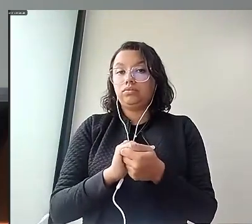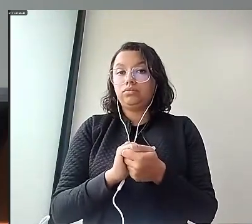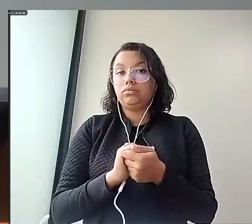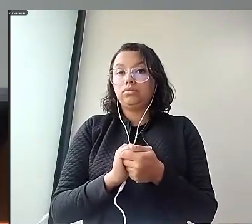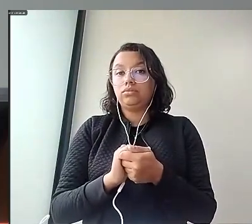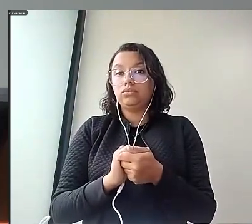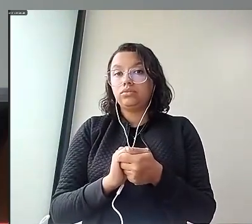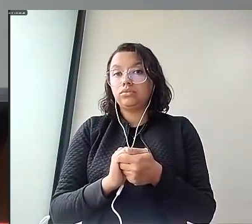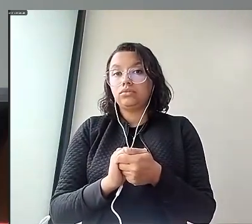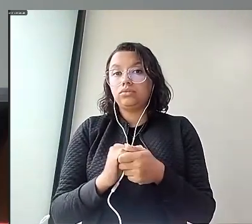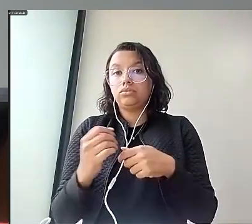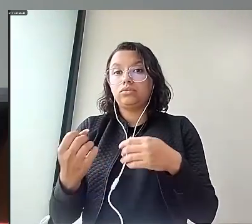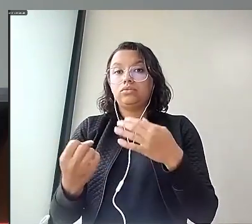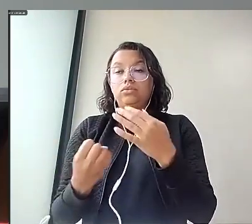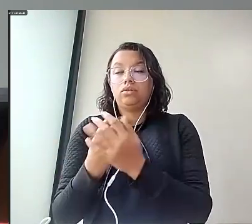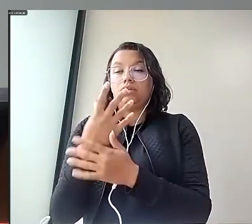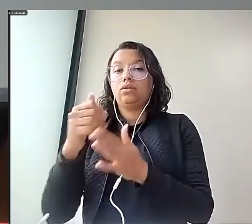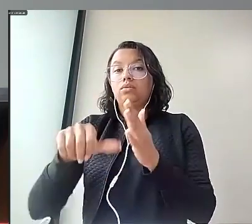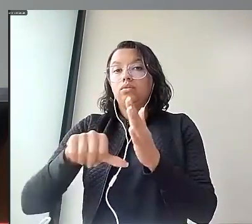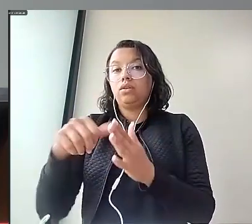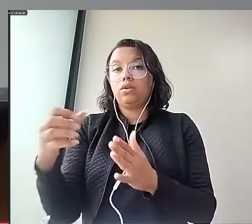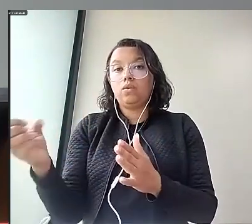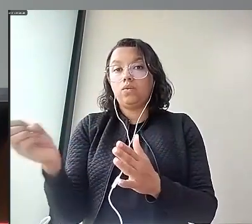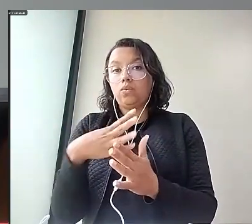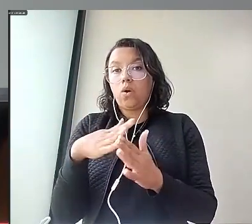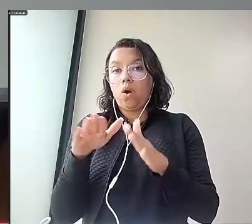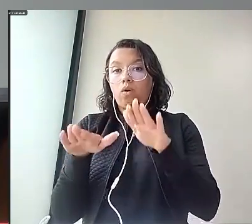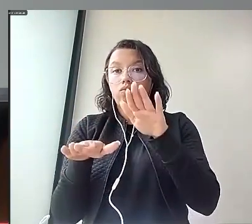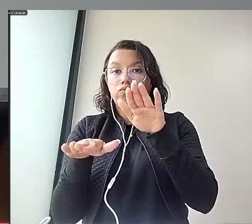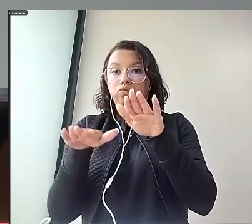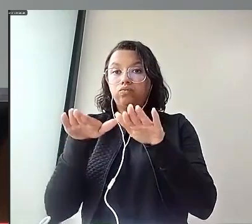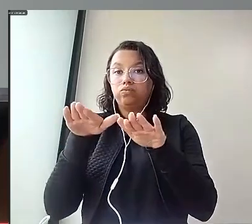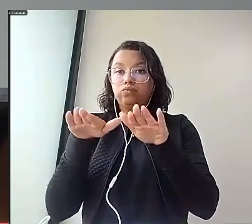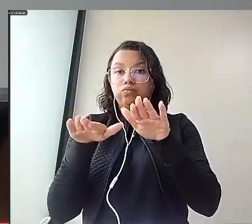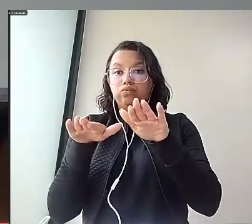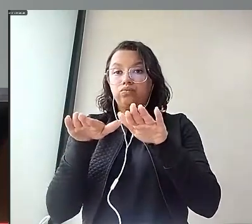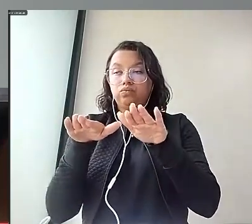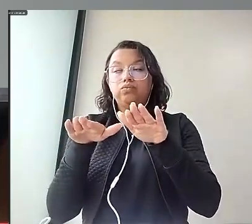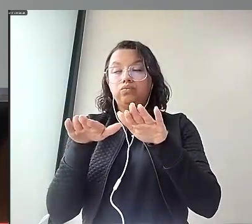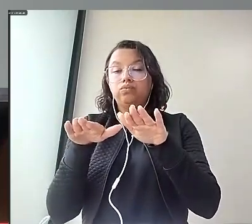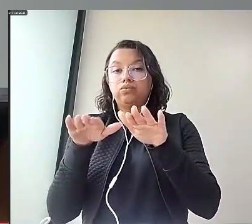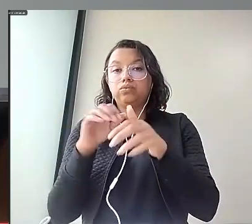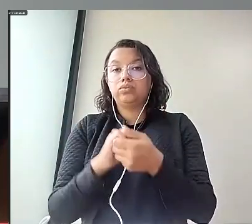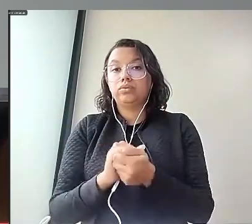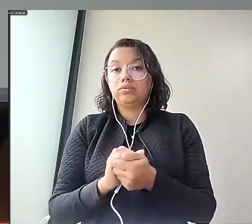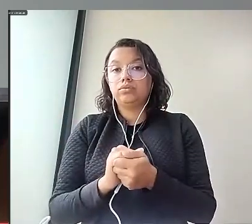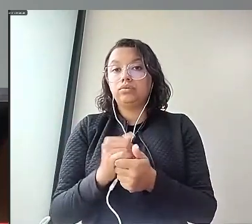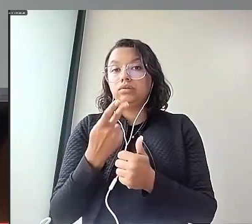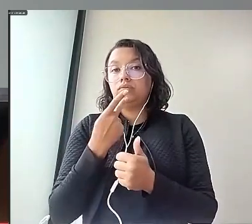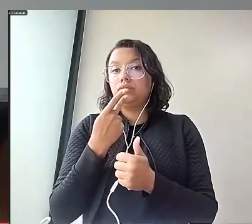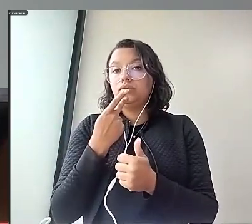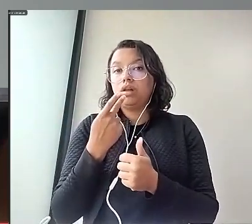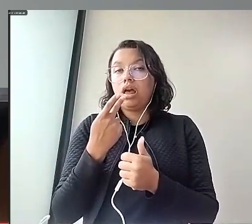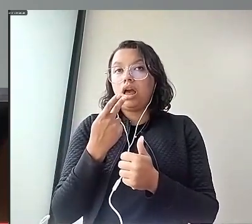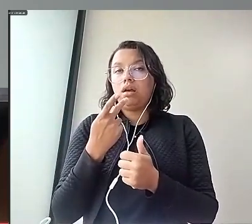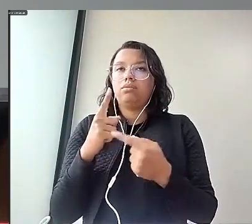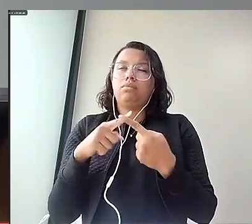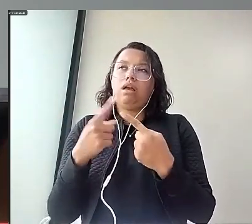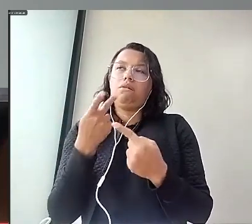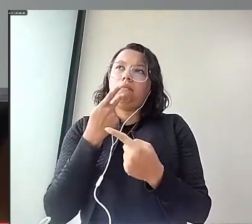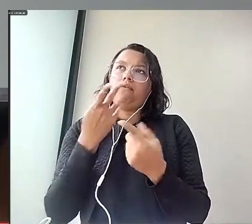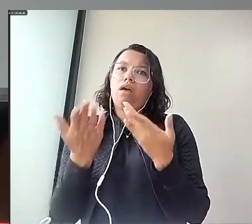Estableció primero un nuevo equilibrio, algunos dicen un nuevo desequilibrio